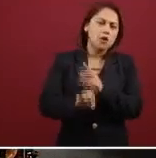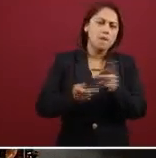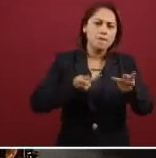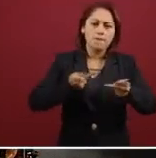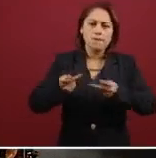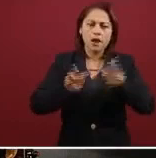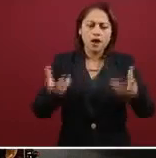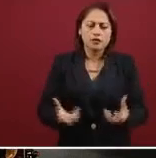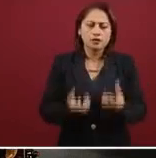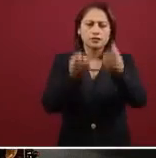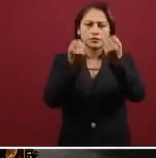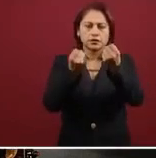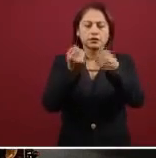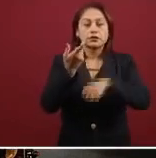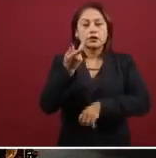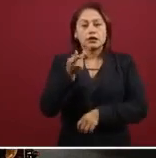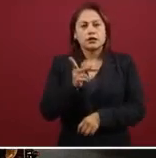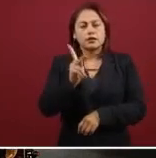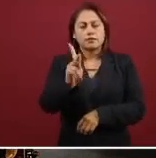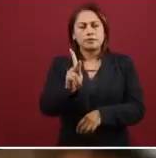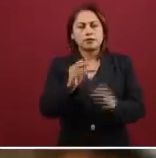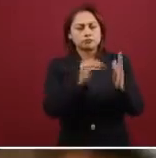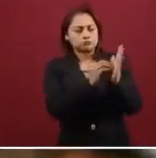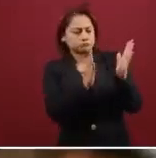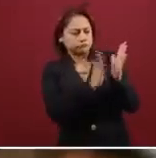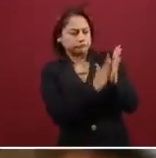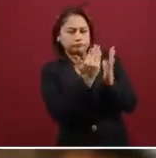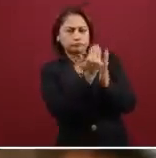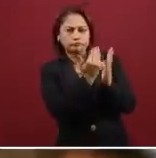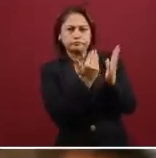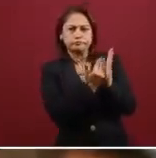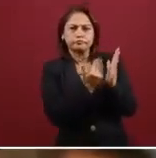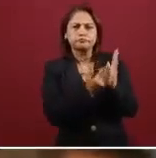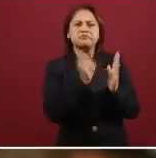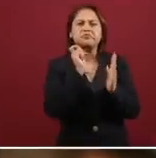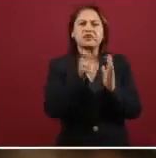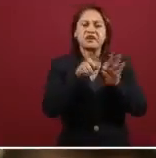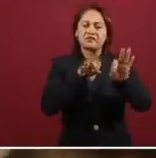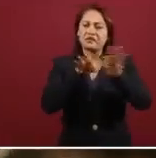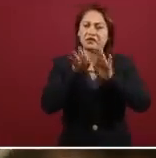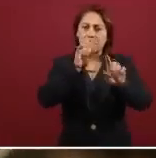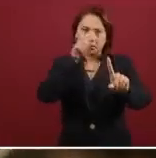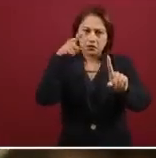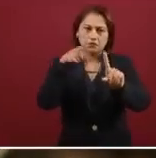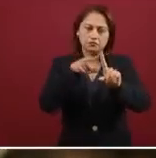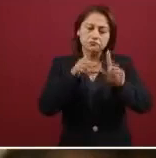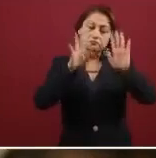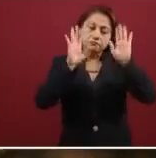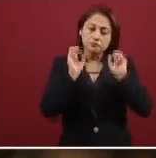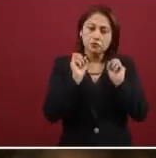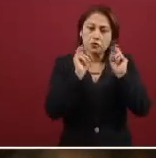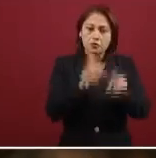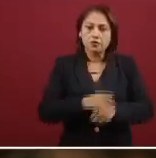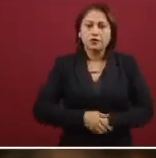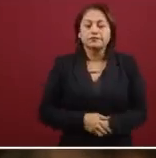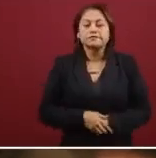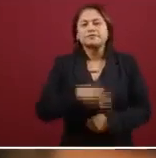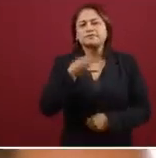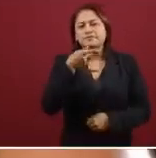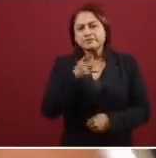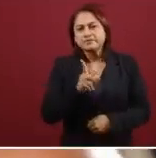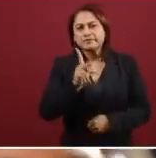de trabajo, el cual es aceptable. Decir que es un plan de negocios, yo creo que debería remitirnos